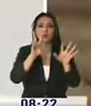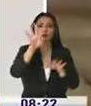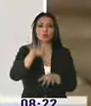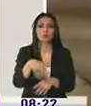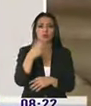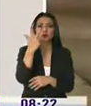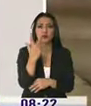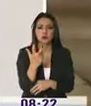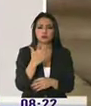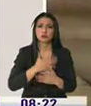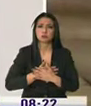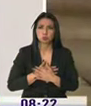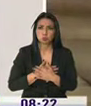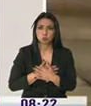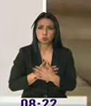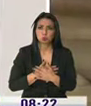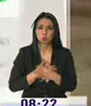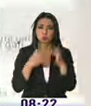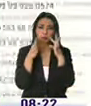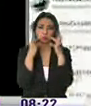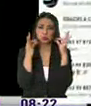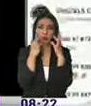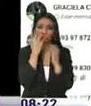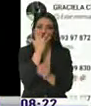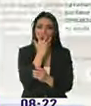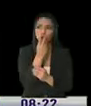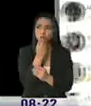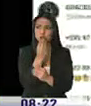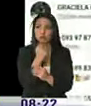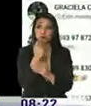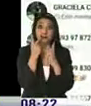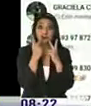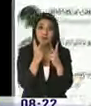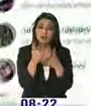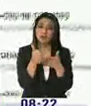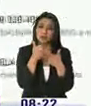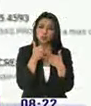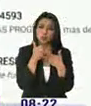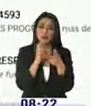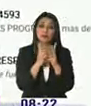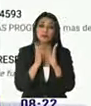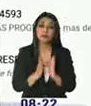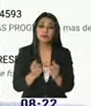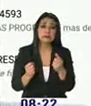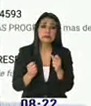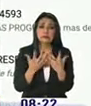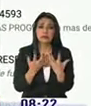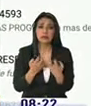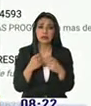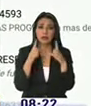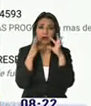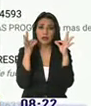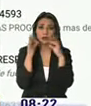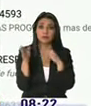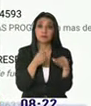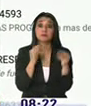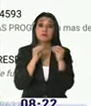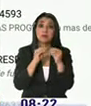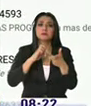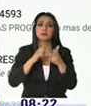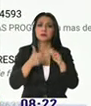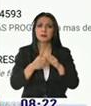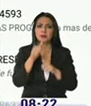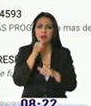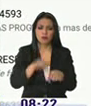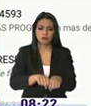099-8482-413. Mira esta divinidad, Dios mío. Si alguien la ha visto, ayude, que hay un vecino desesperado por su gato. ¡Más problemas de agua!